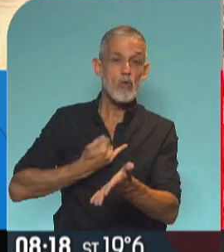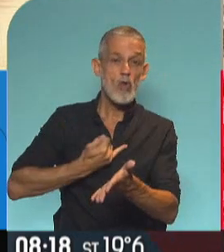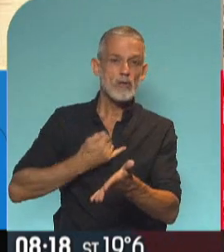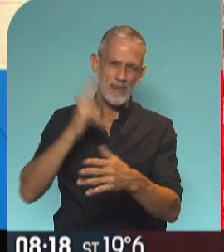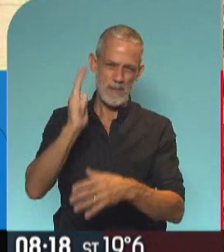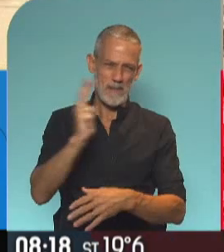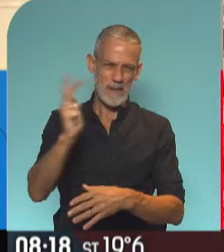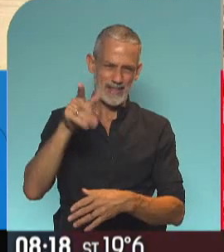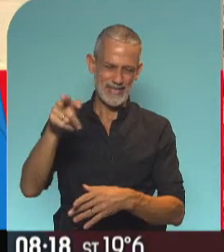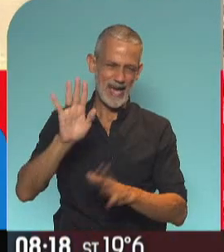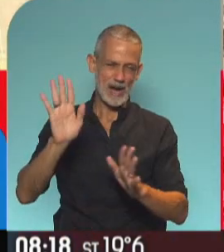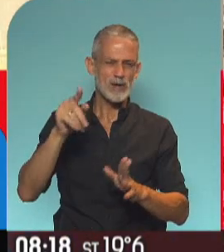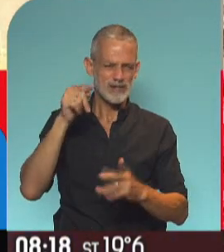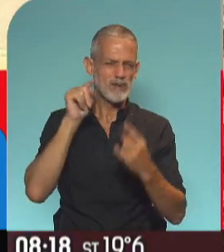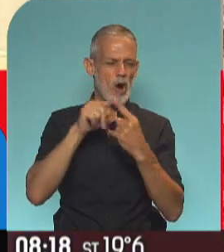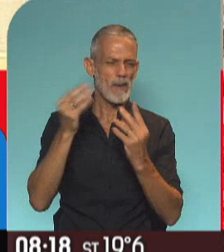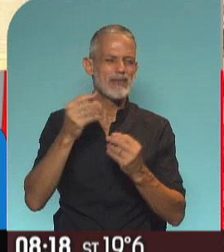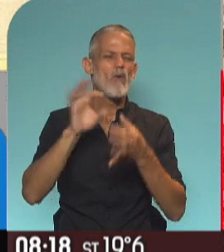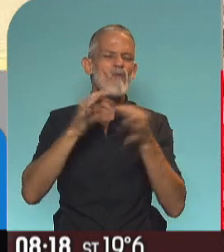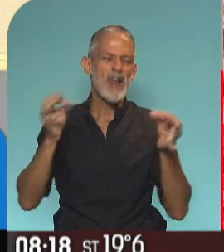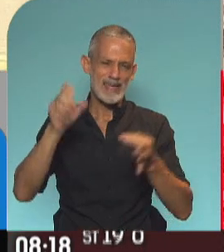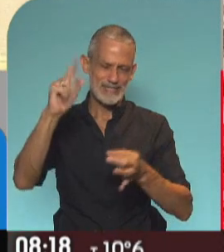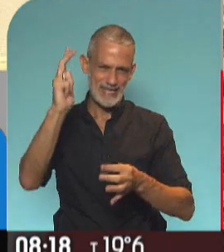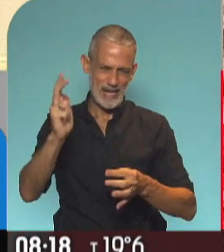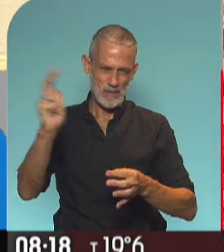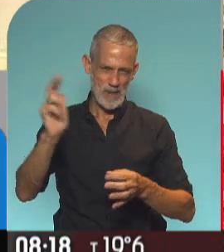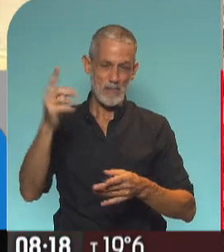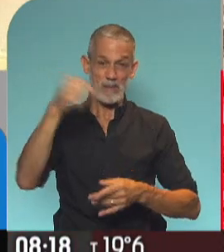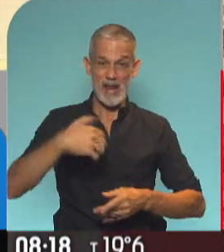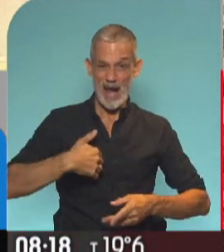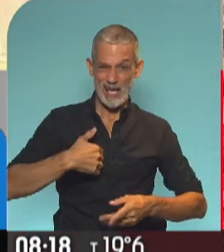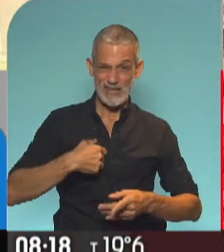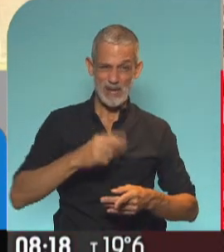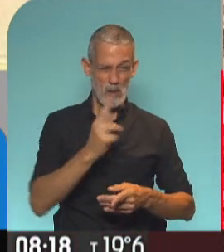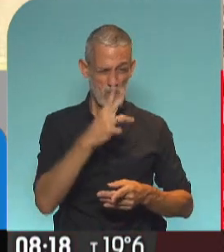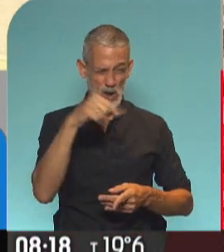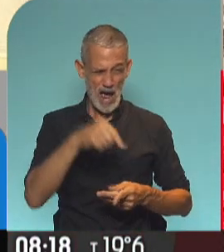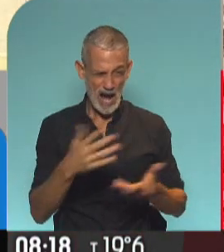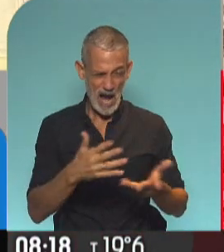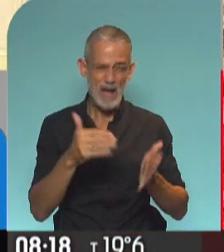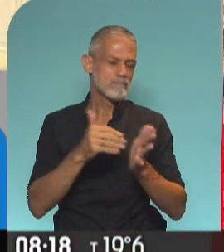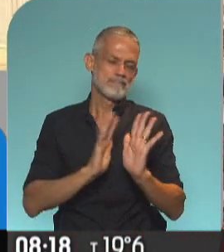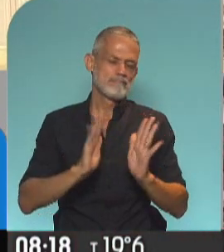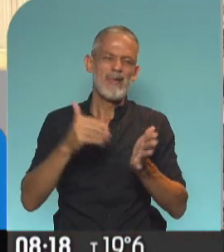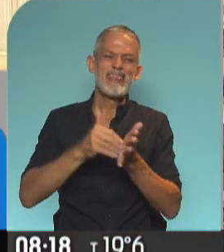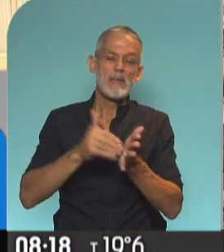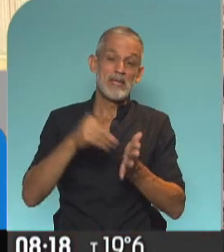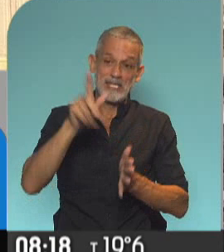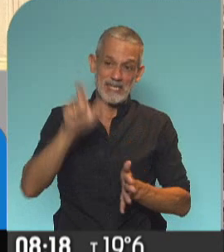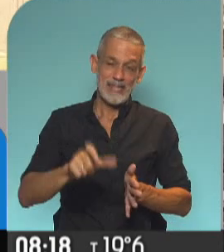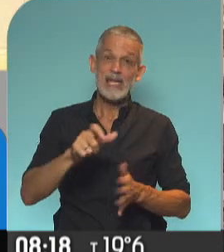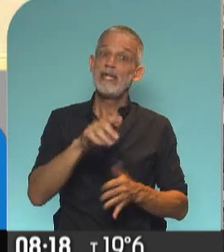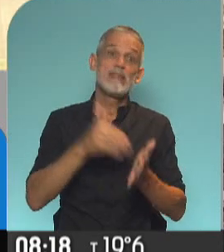parece que fue la idea. Si viene o no, dependerá de él y también dependerá del